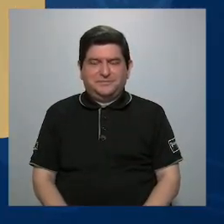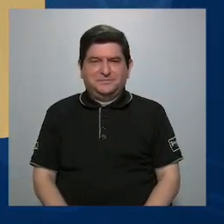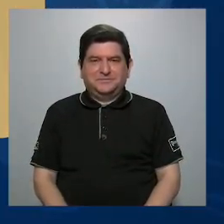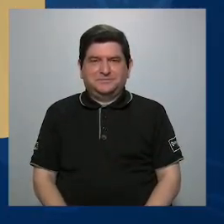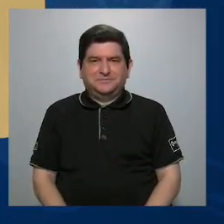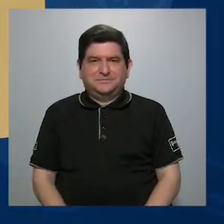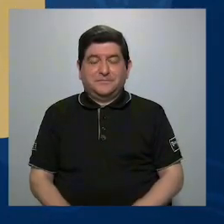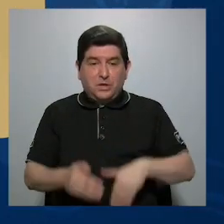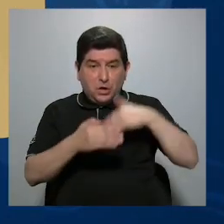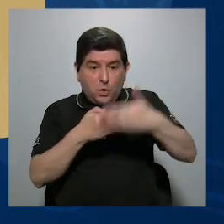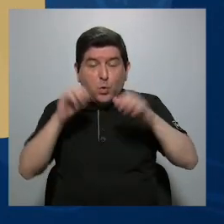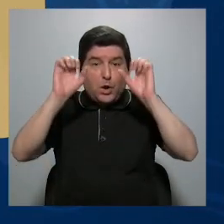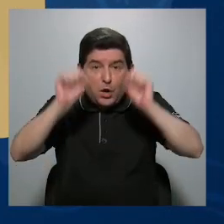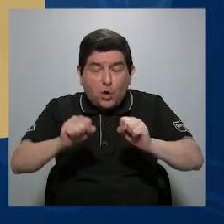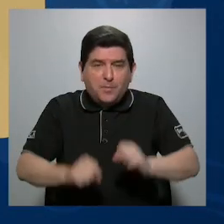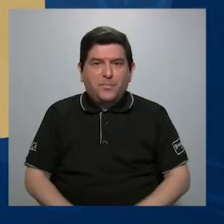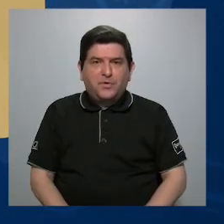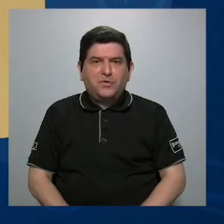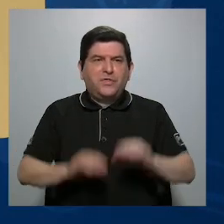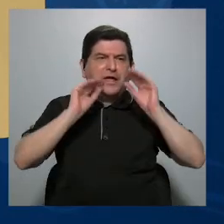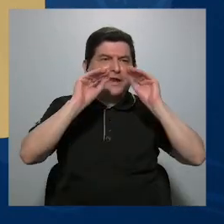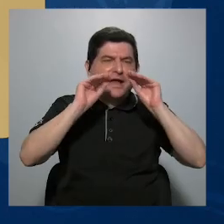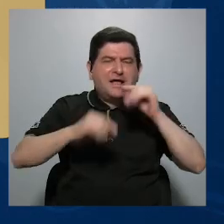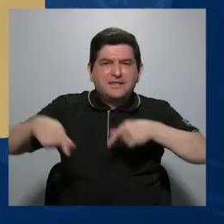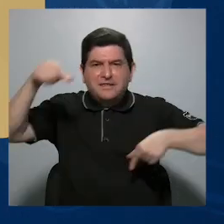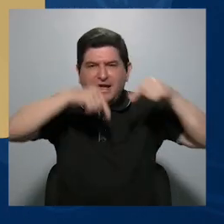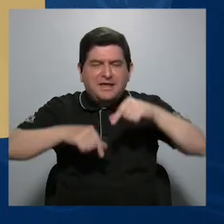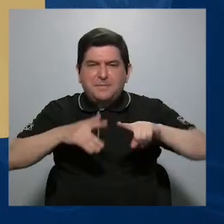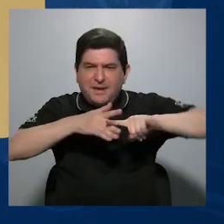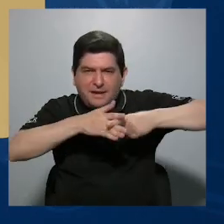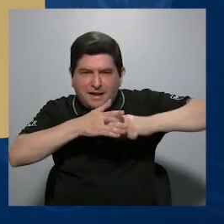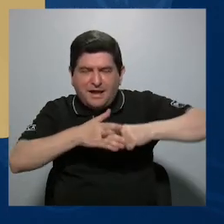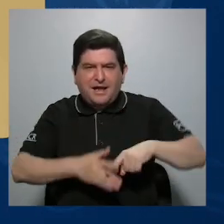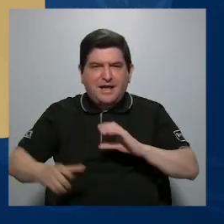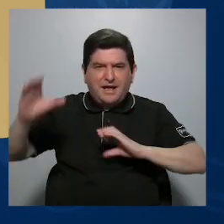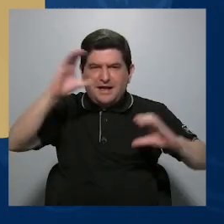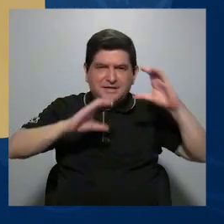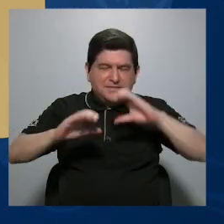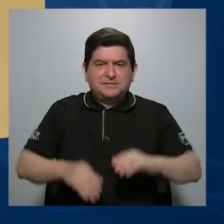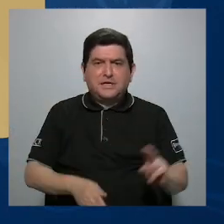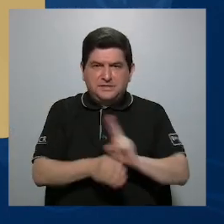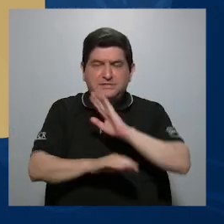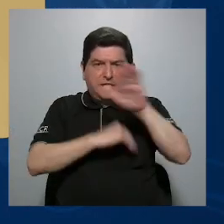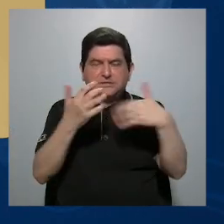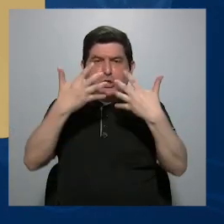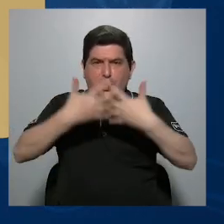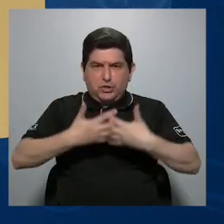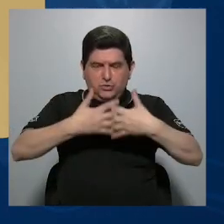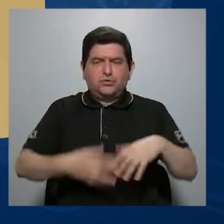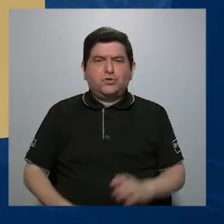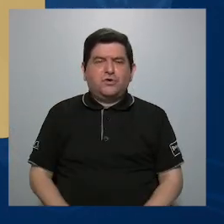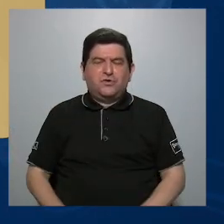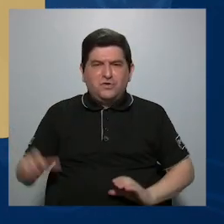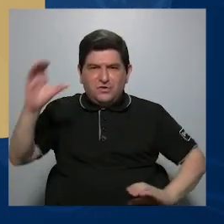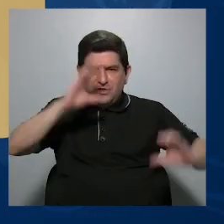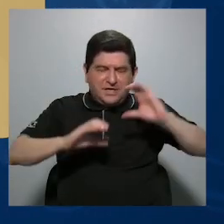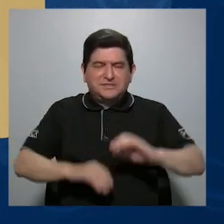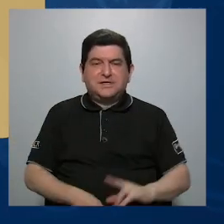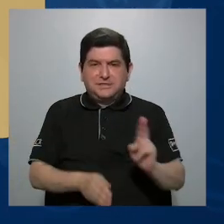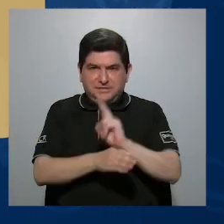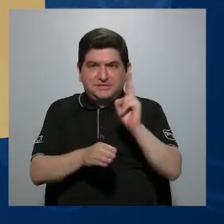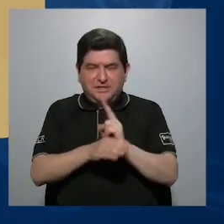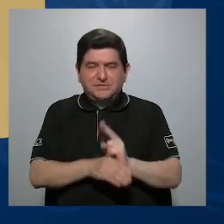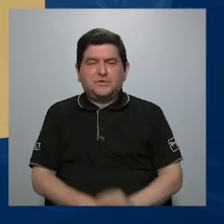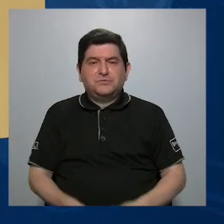planta. Luego que podamos, cátedras de química y mecánica, ciencias útiles en toda empresa, ciencias útiles